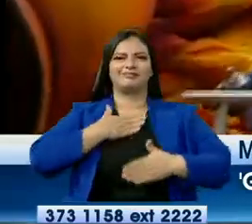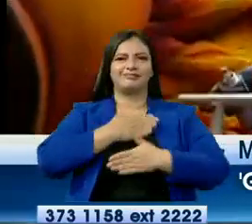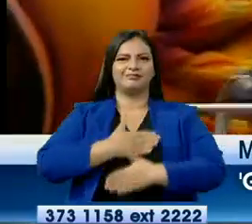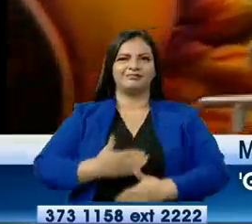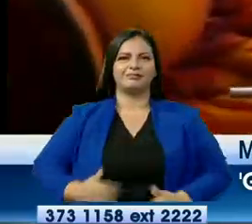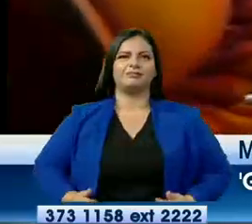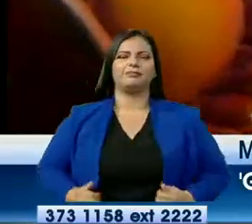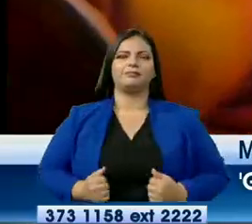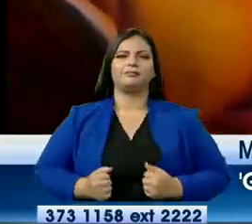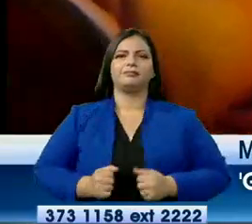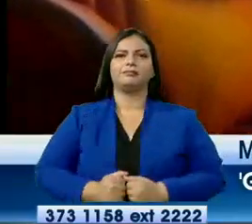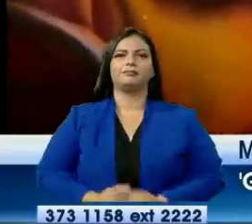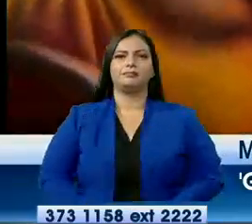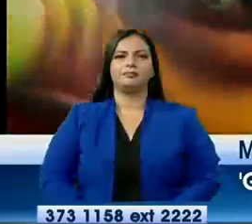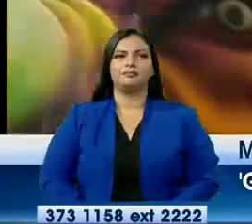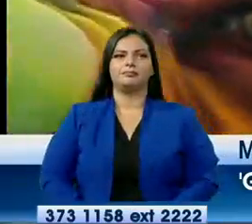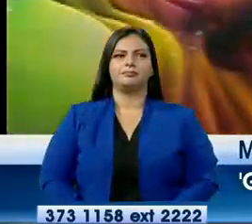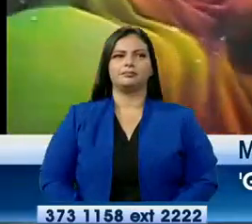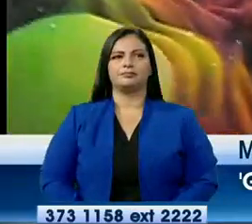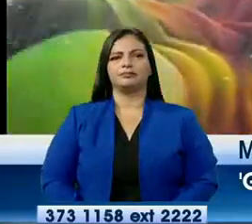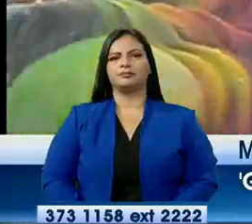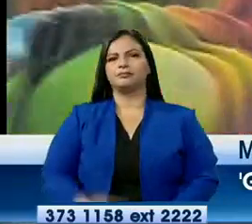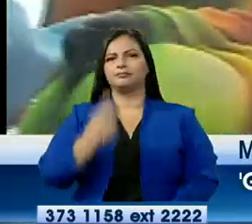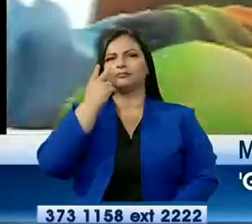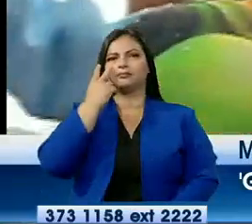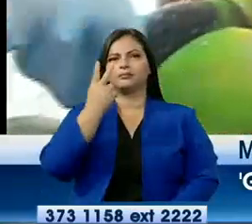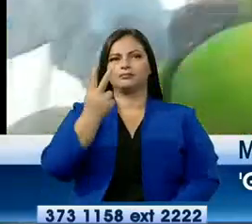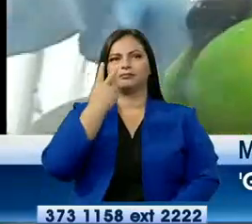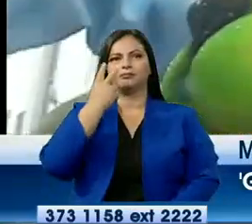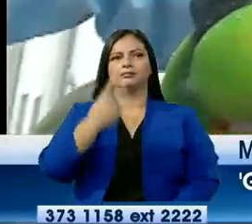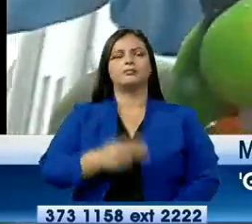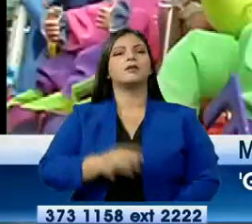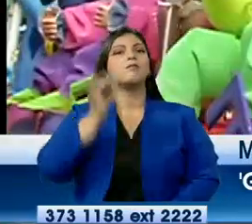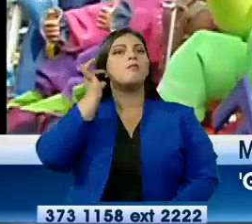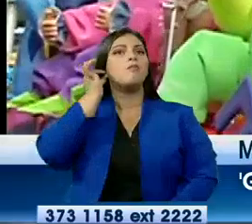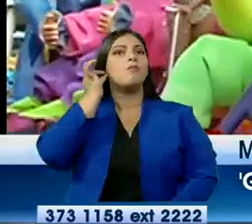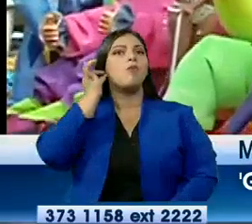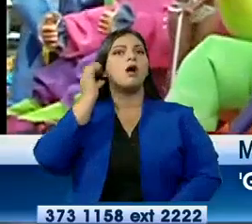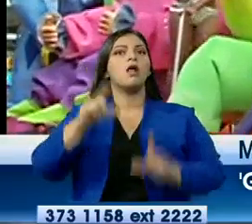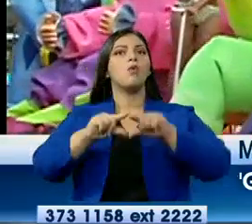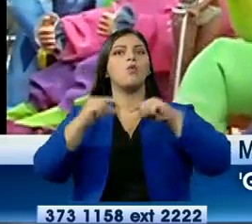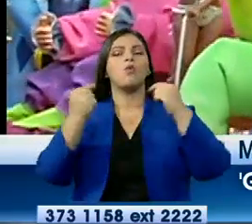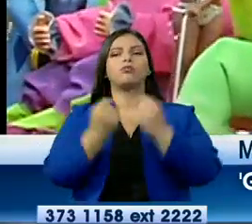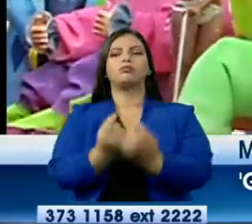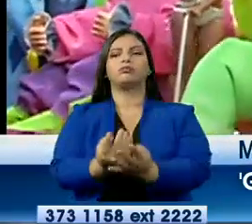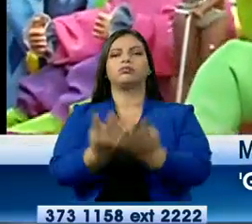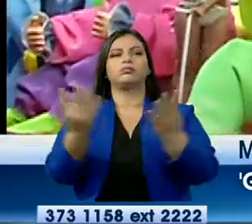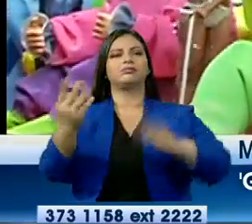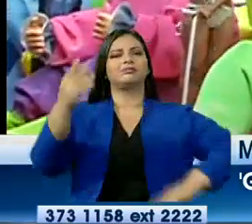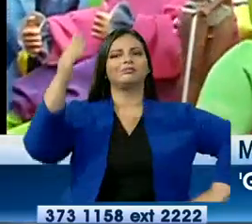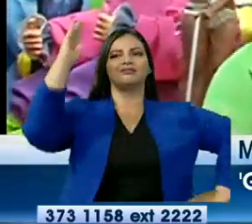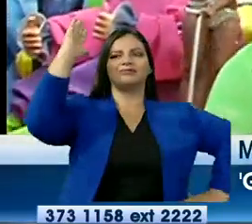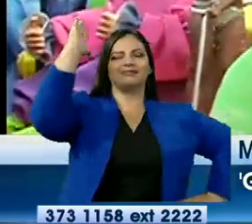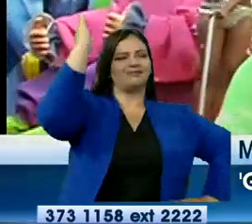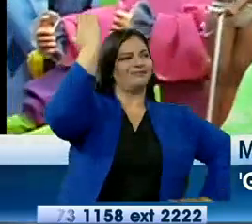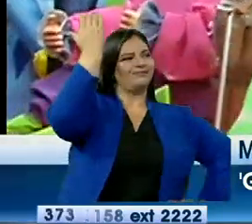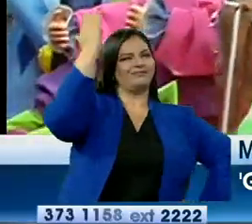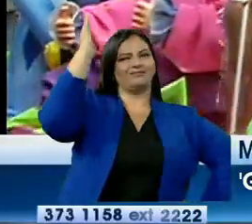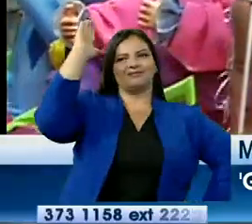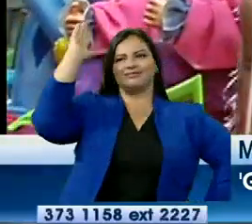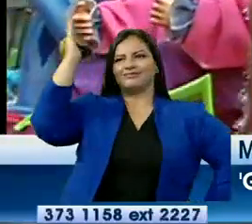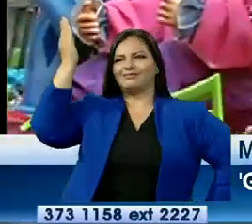El desfile estuvo engalanado con el paso de las aspirantes a Miss Ecuador, quienes recorrieron la avenida 9 de octubre a bordo de las